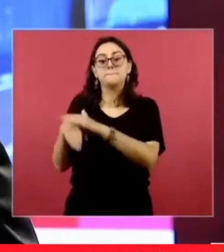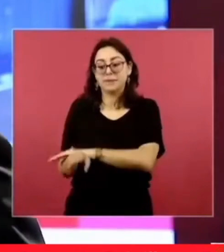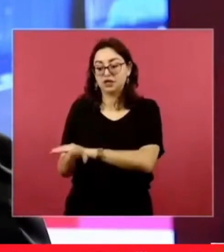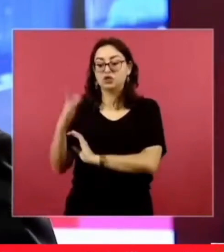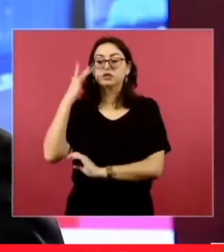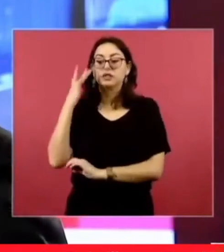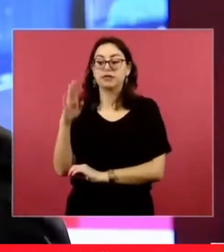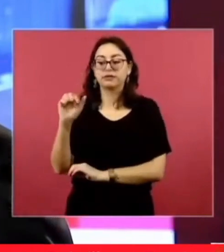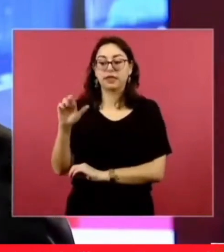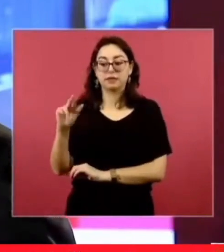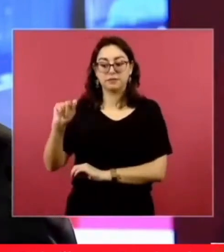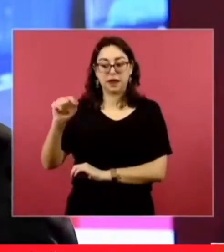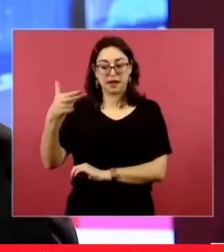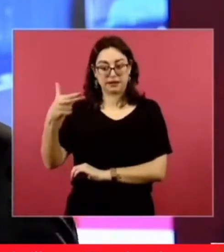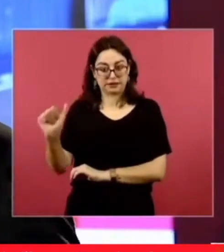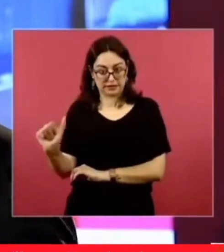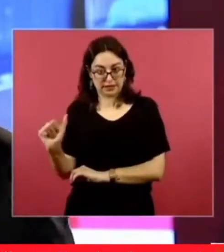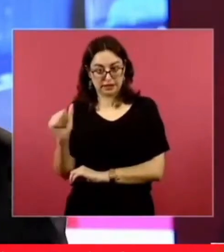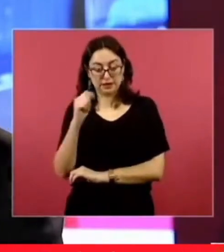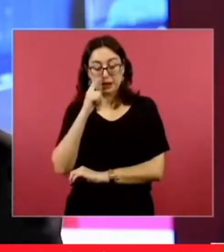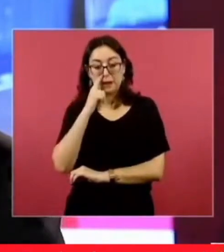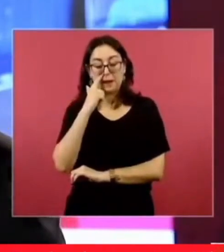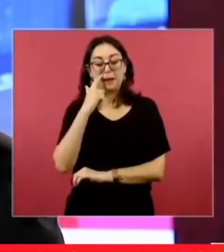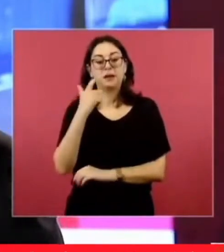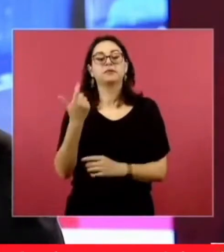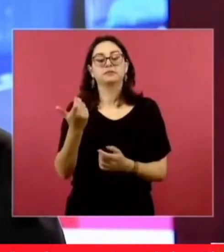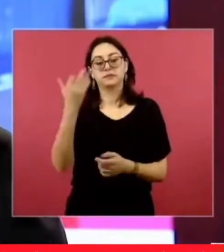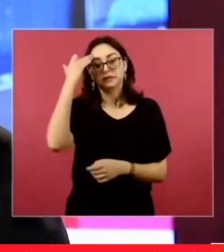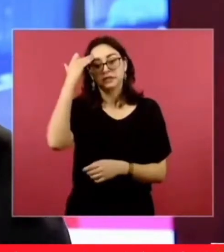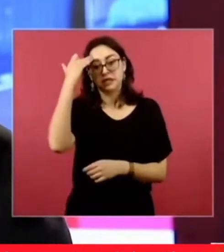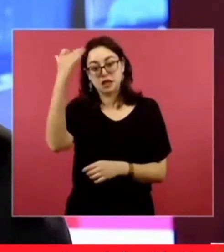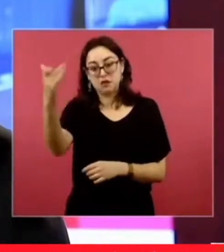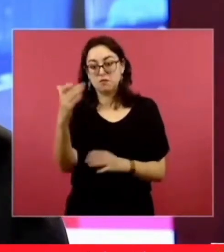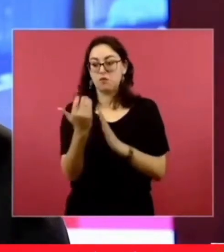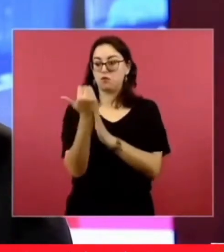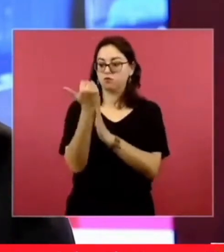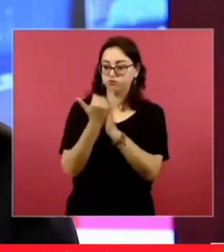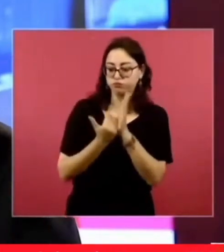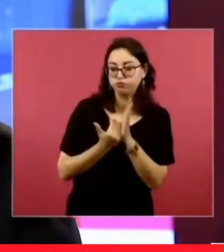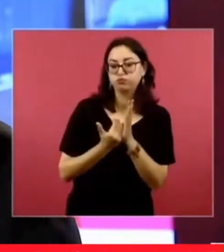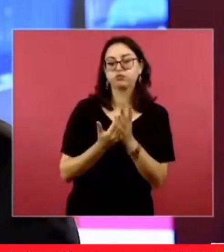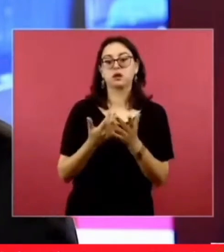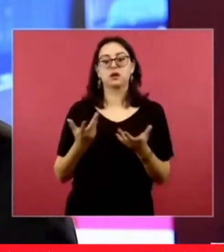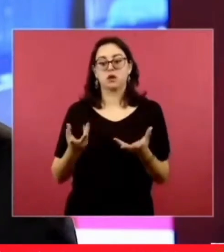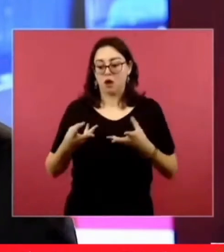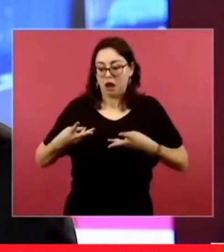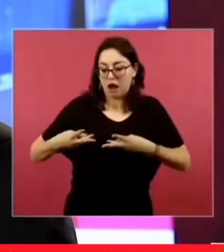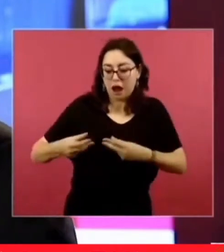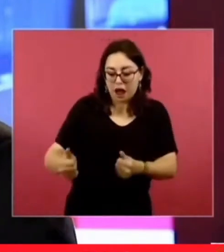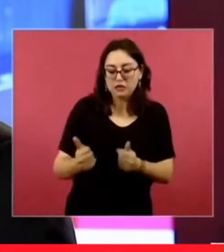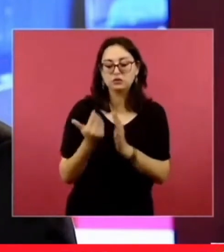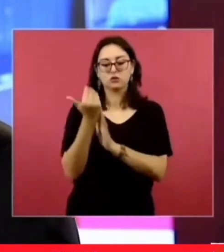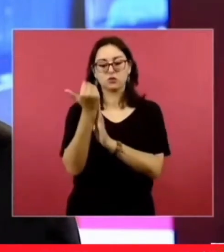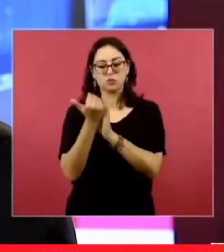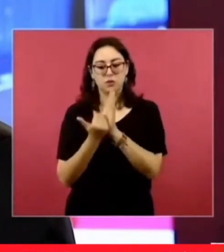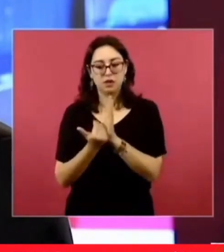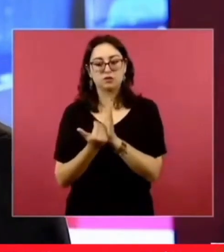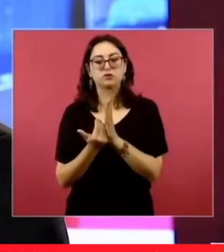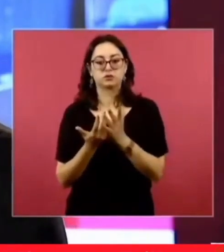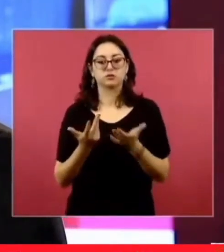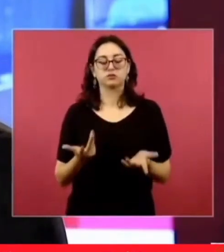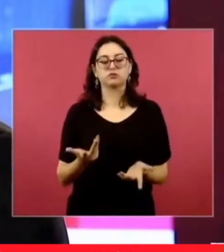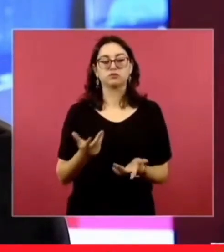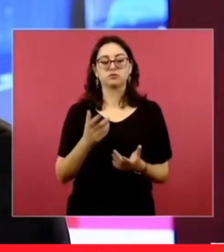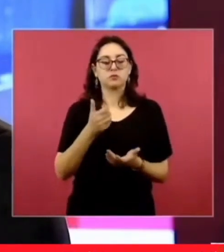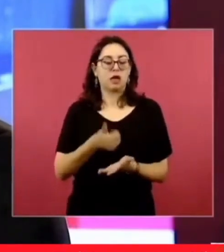de Santa Marta para disminuir los tiempos de traslado, para ahorrar tiempo, costo a las familias de esta región